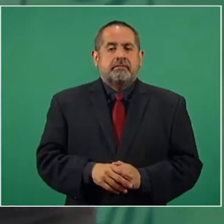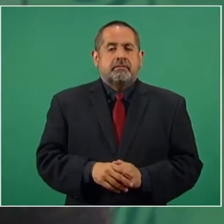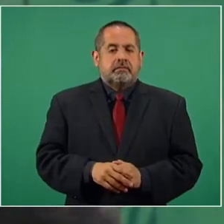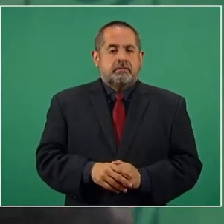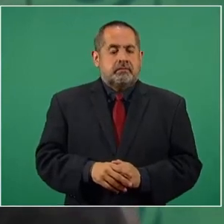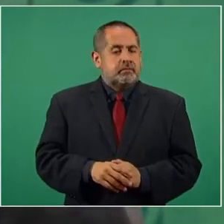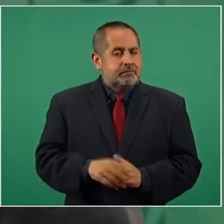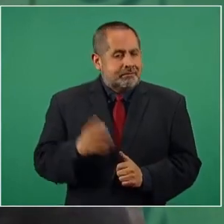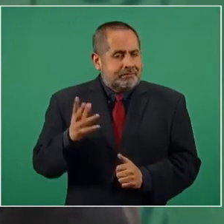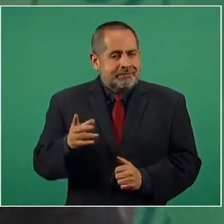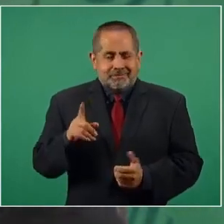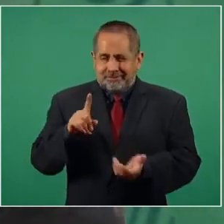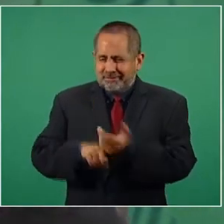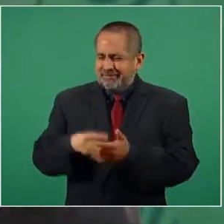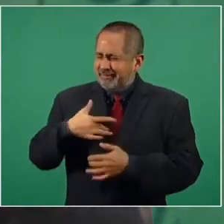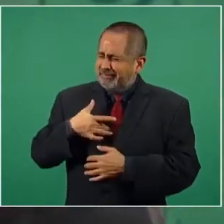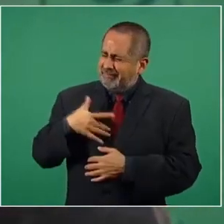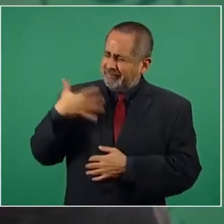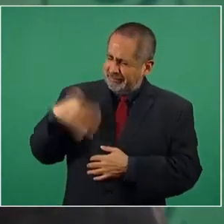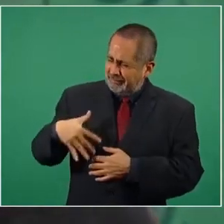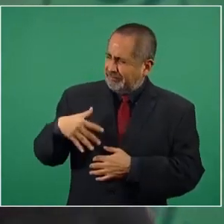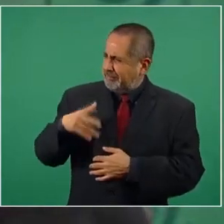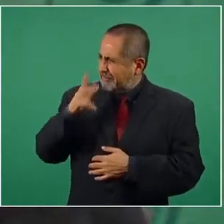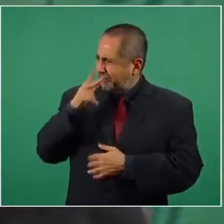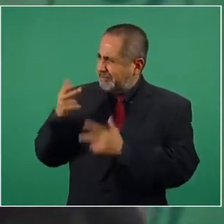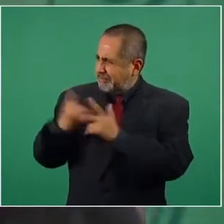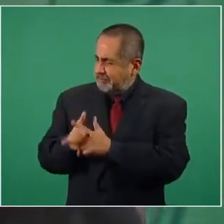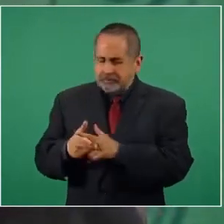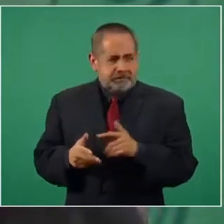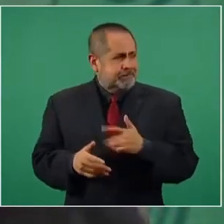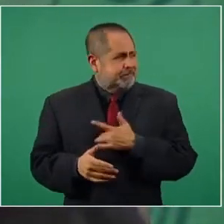A pesar de ese dolor,